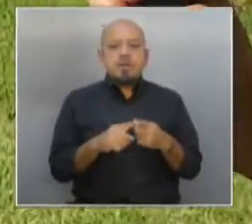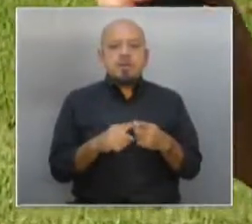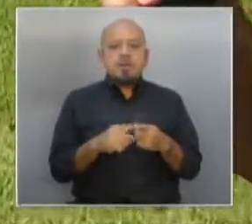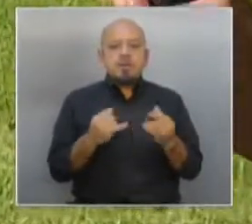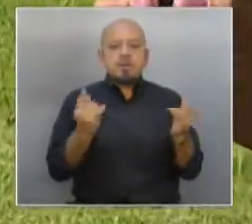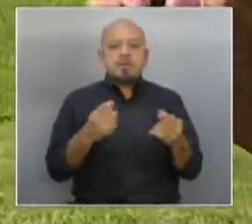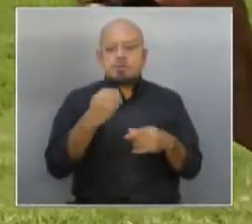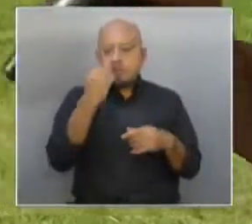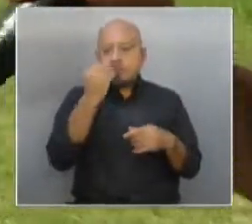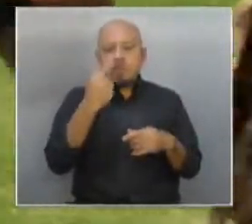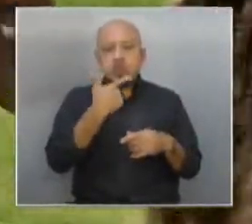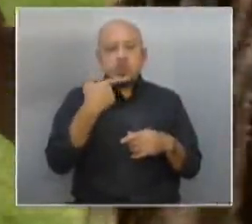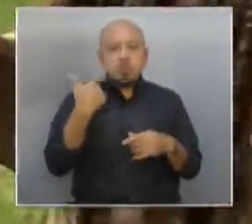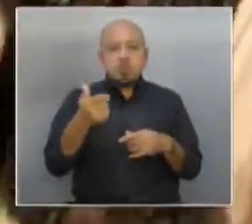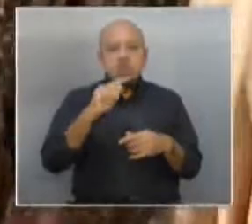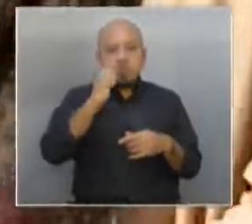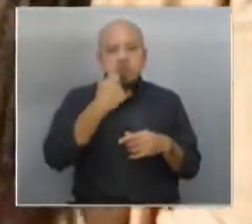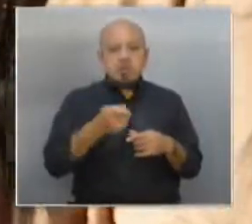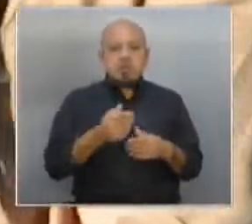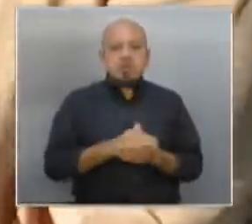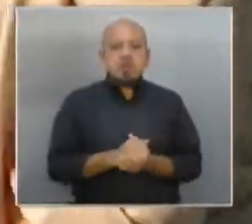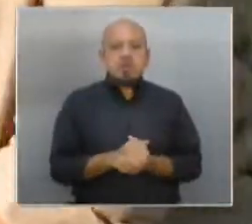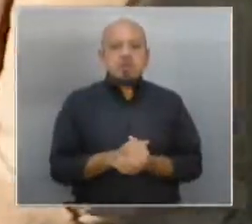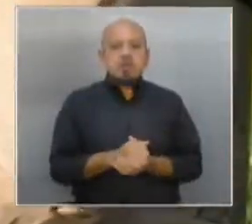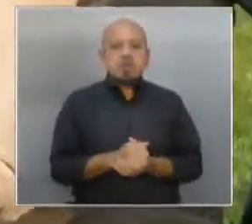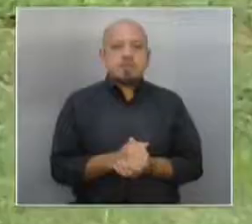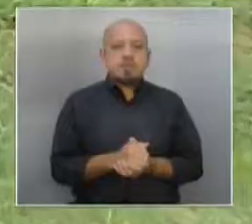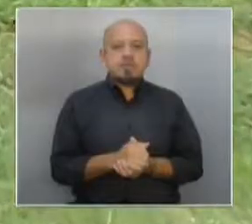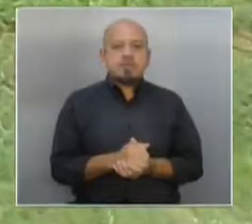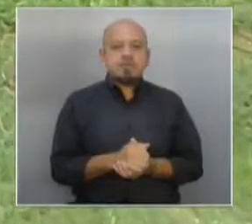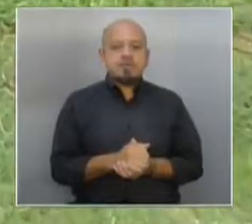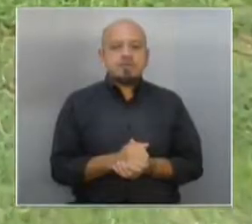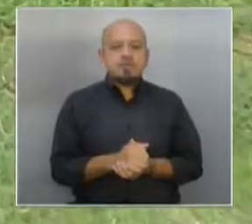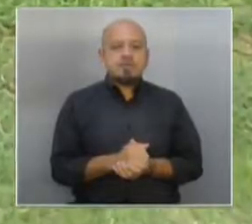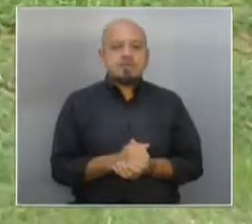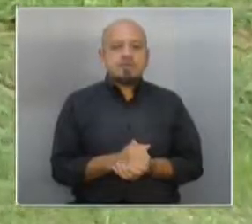comer dulces y cosas ricas de las que vos preparas. Sí, claro, sí.